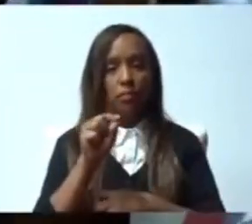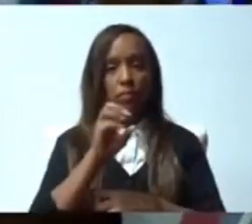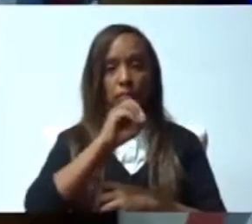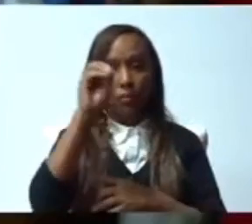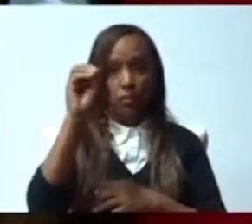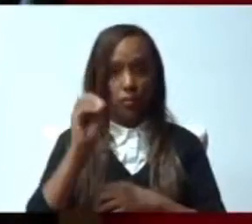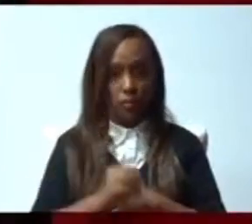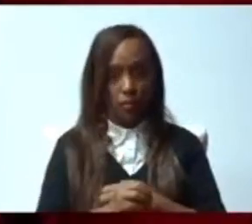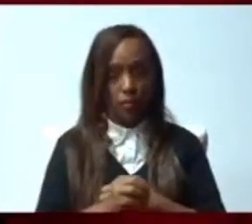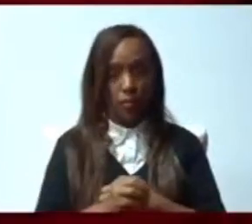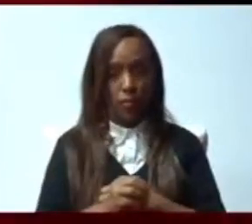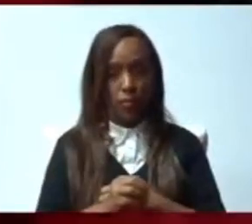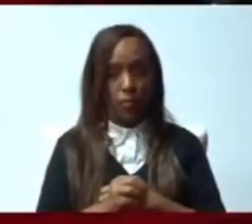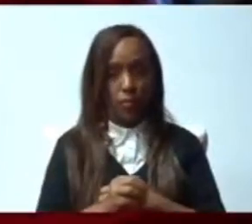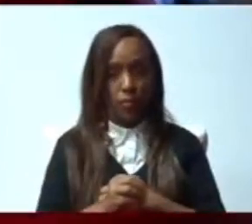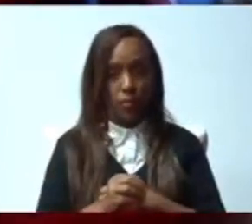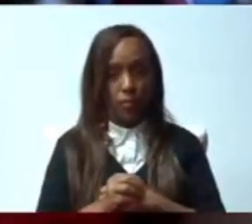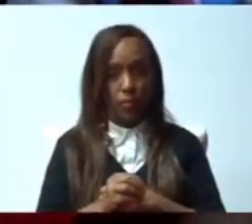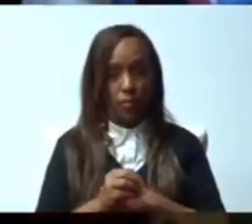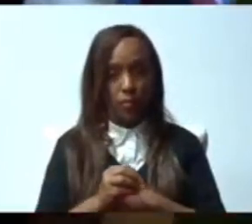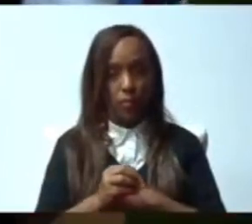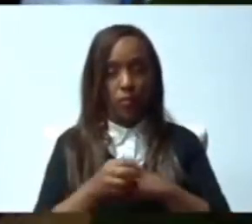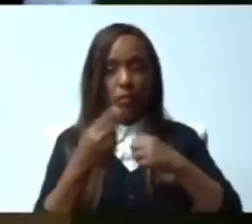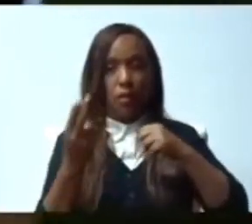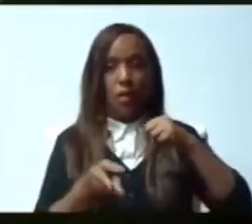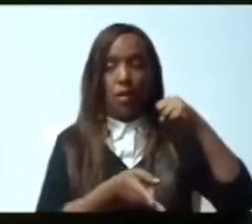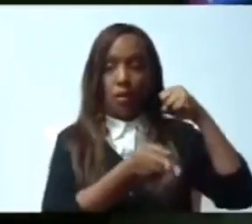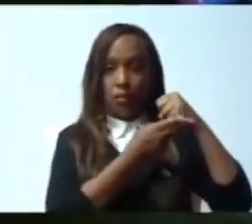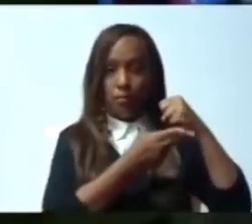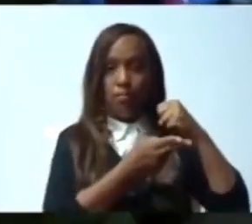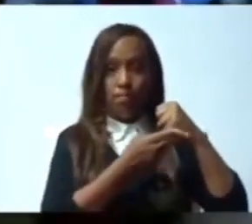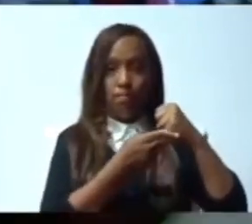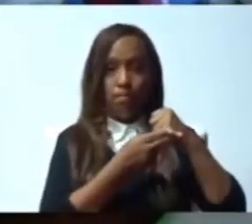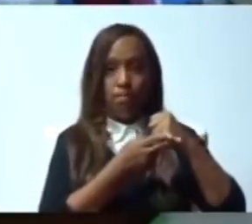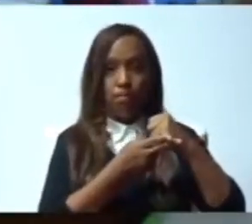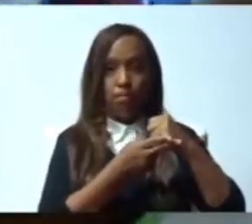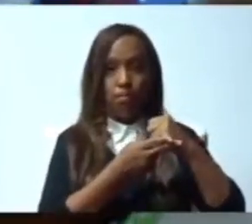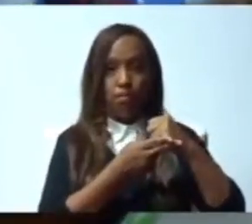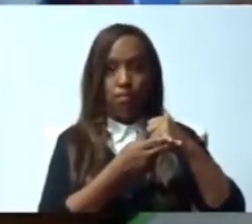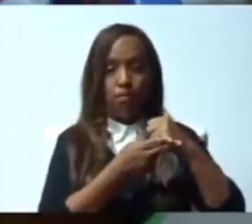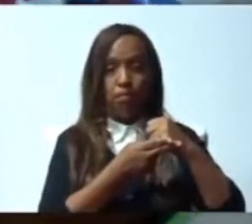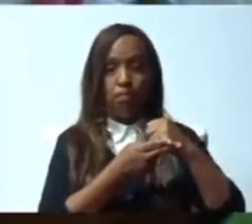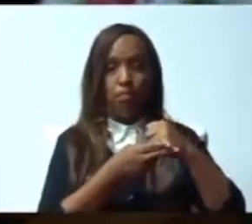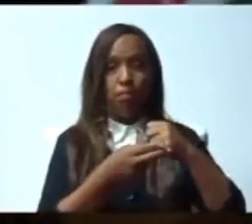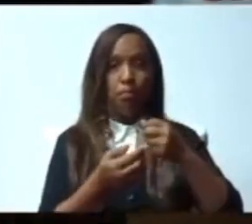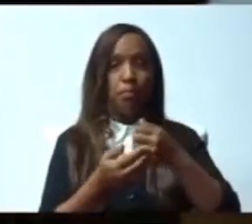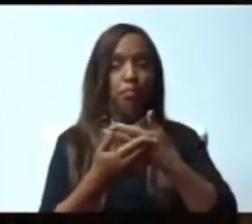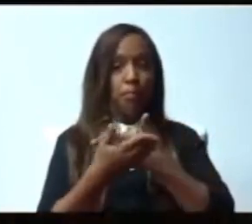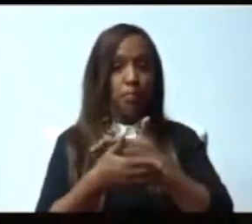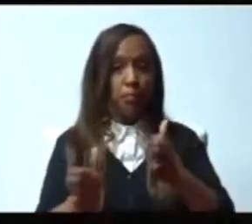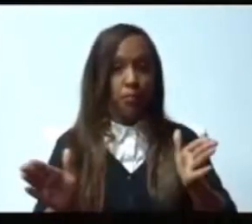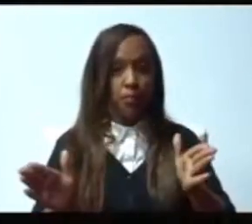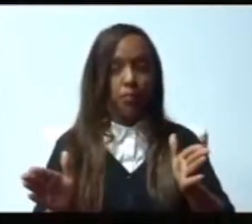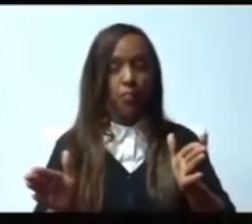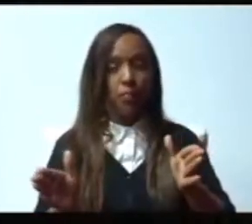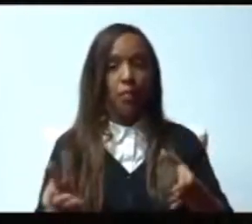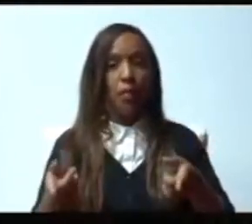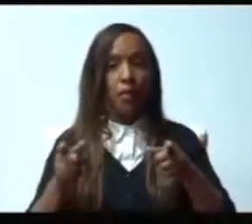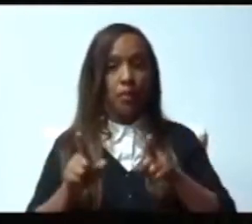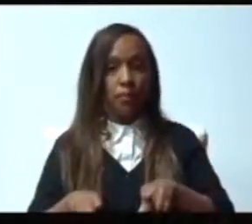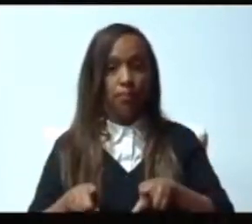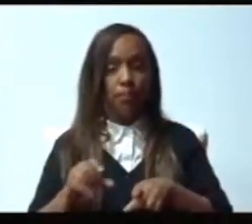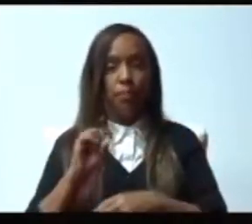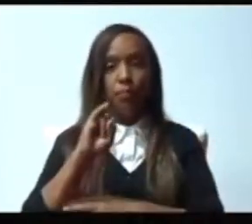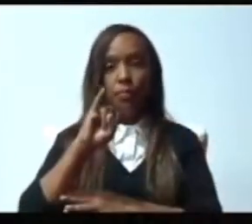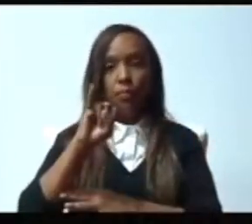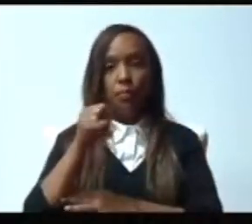sucede posterior a este borrador la junta dio un plazo reducido de cinco días